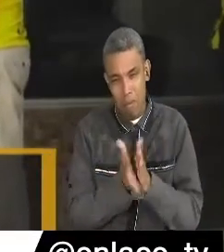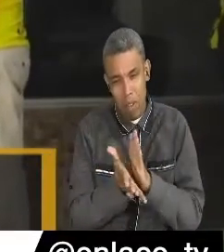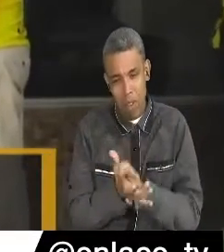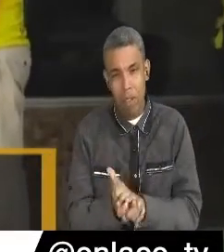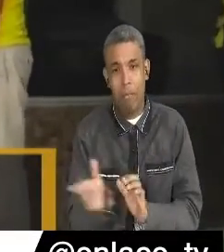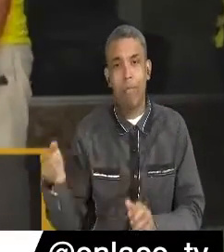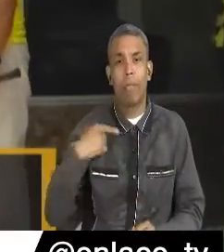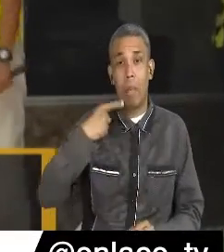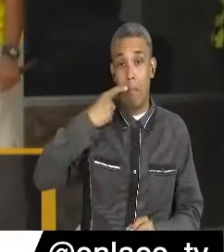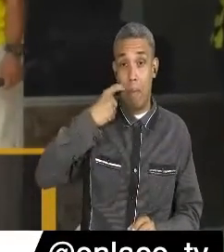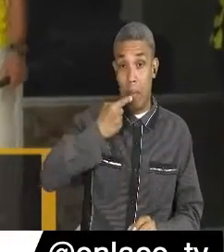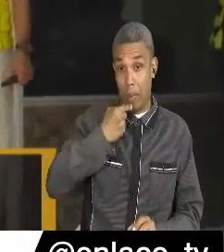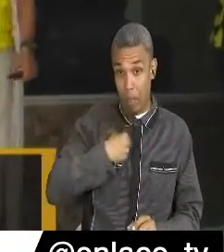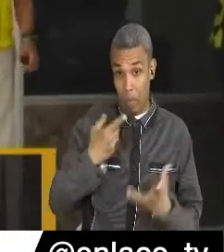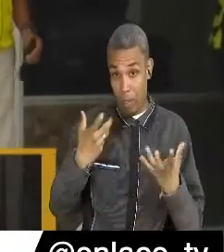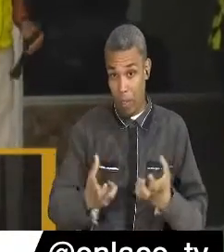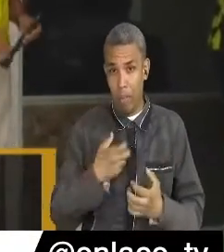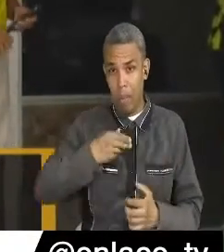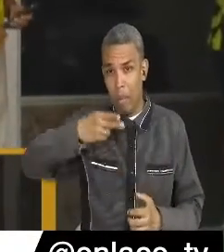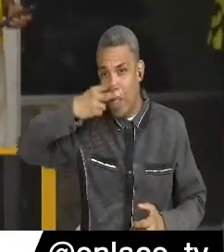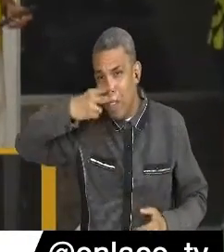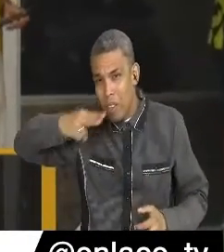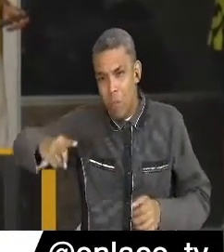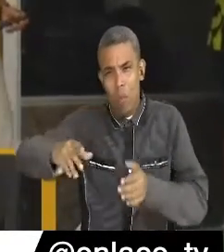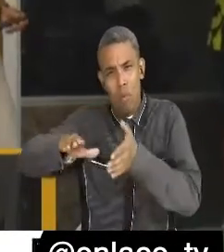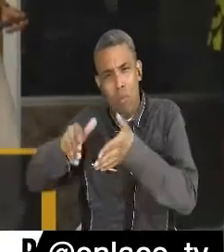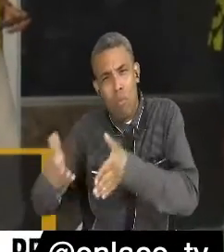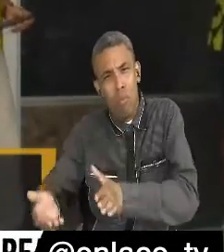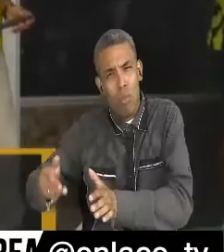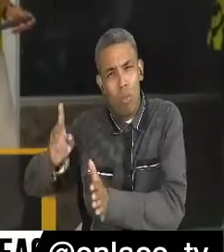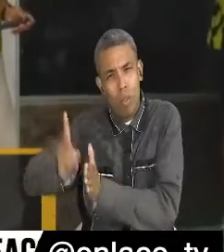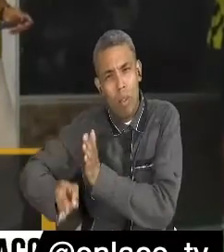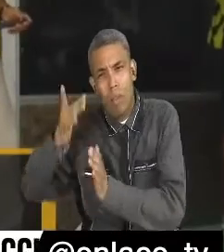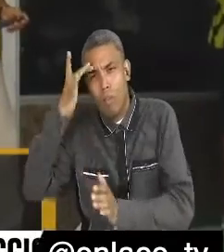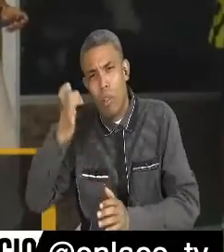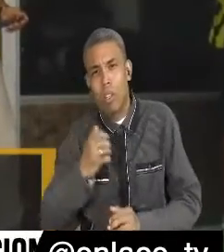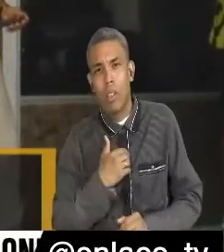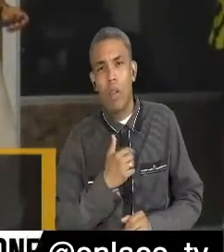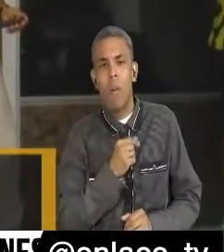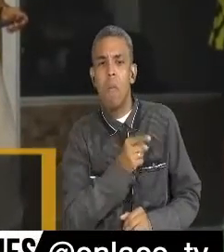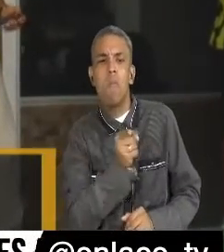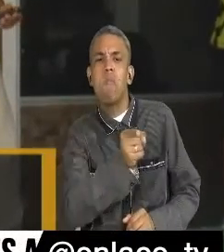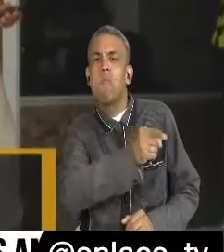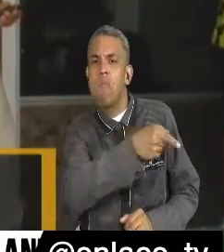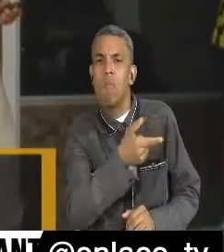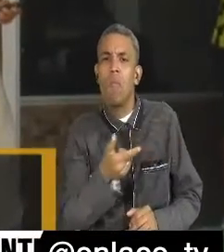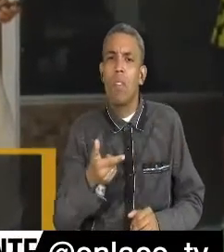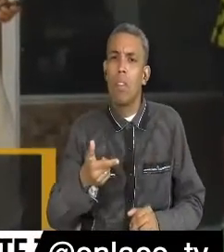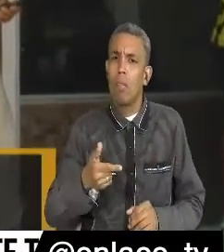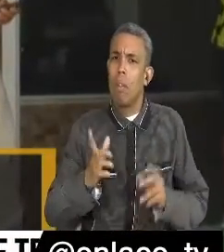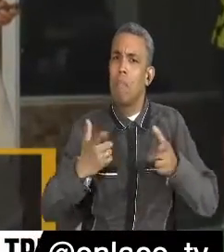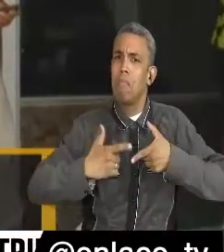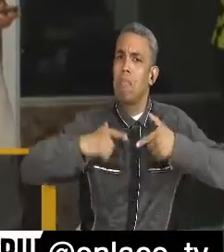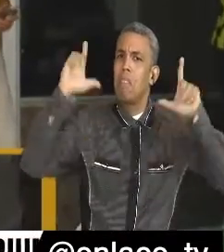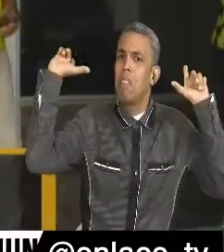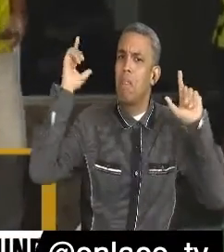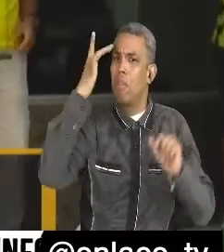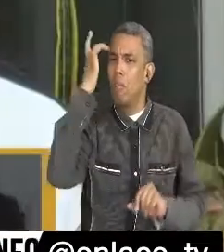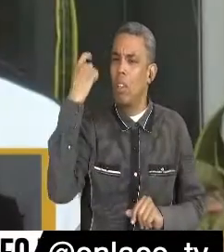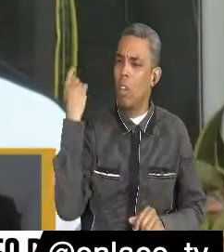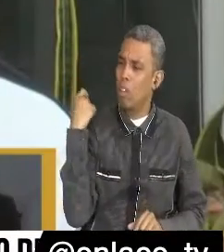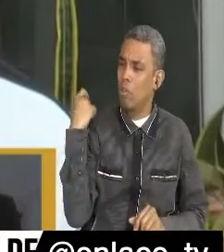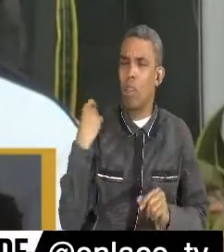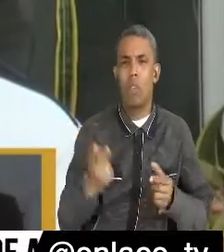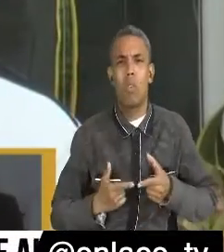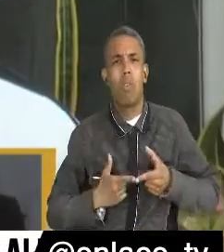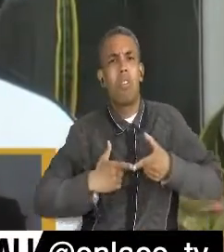autoridades que se haga justicia en el caso de su hijo, pues él no entiende cómo los presuntos involucrados en este hecho quedaron libres en las últimas horas.